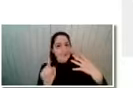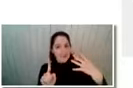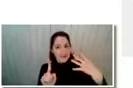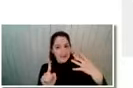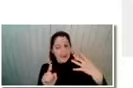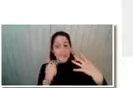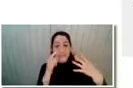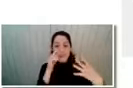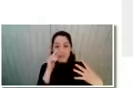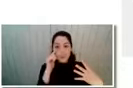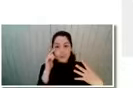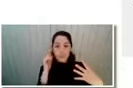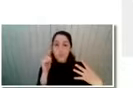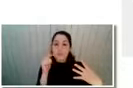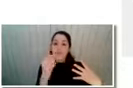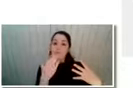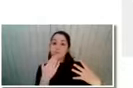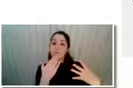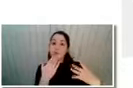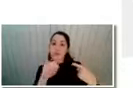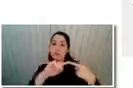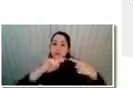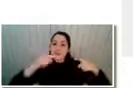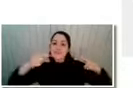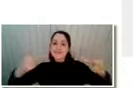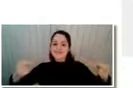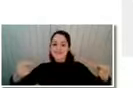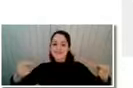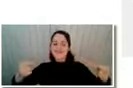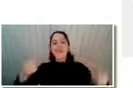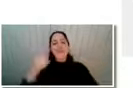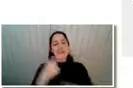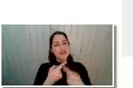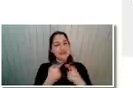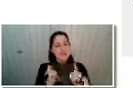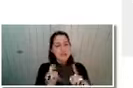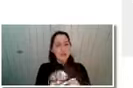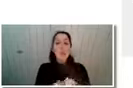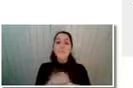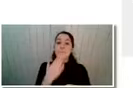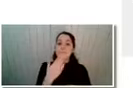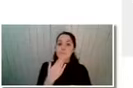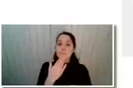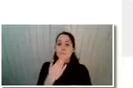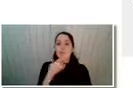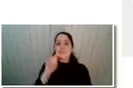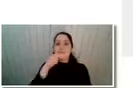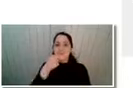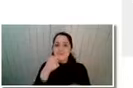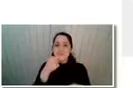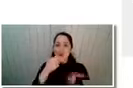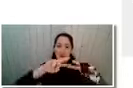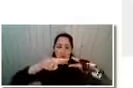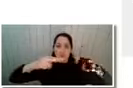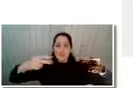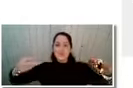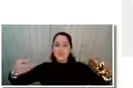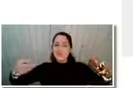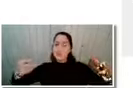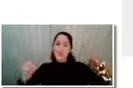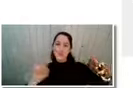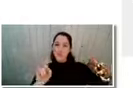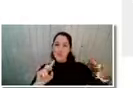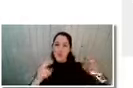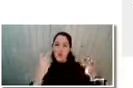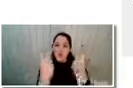Y la otra particularidad de este material genético viral es que es de hebra simple. No tenemos esta complementariedad de hebras que sí